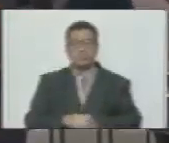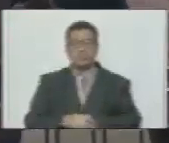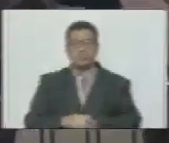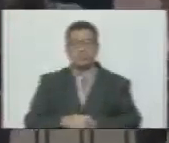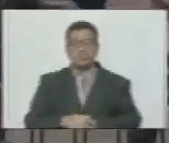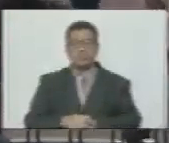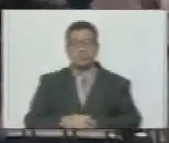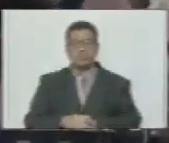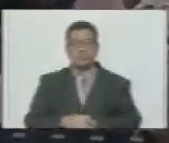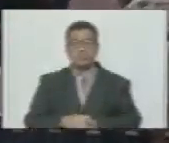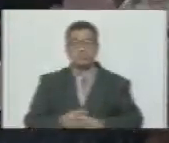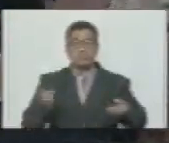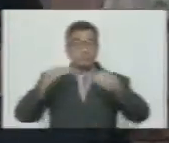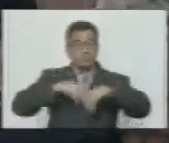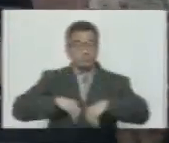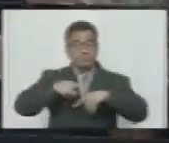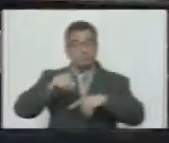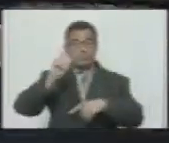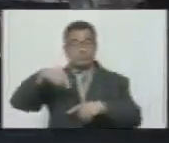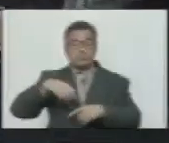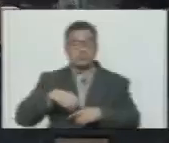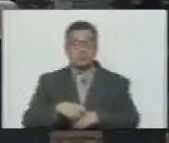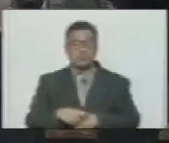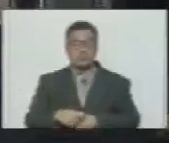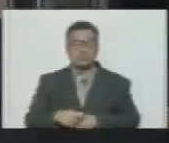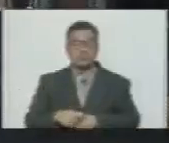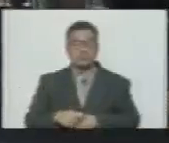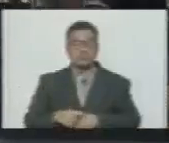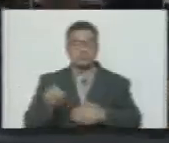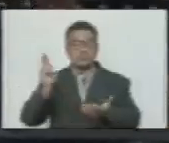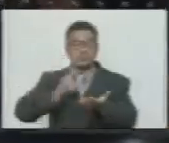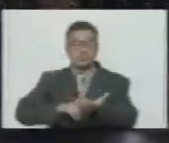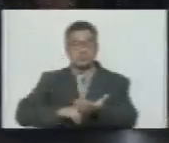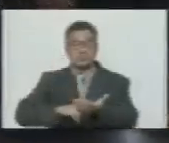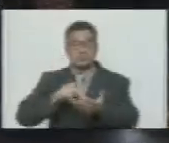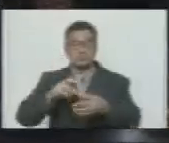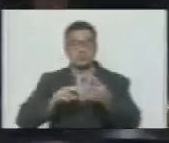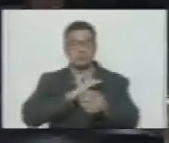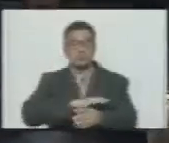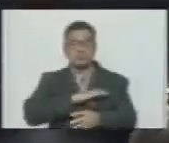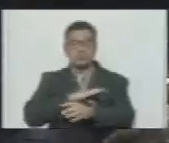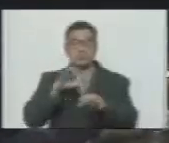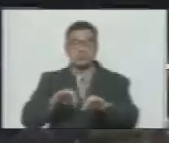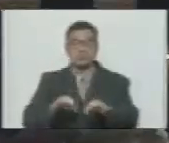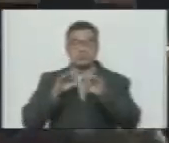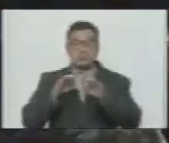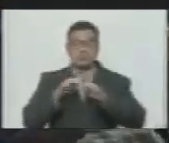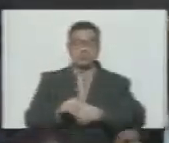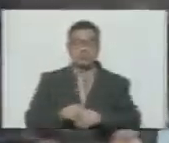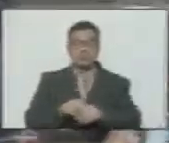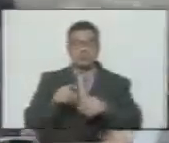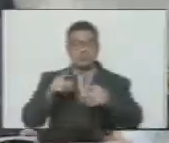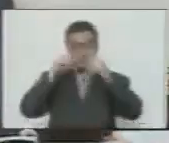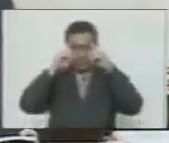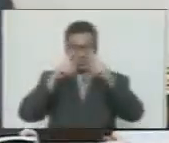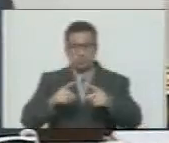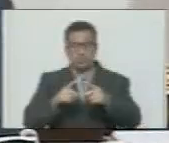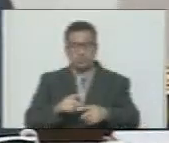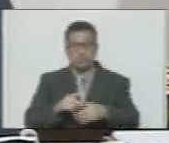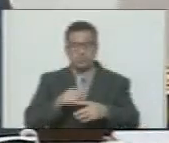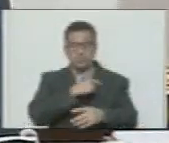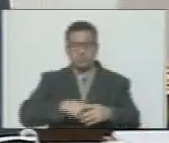siempre. En el acuerdo queda también, fue aprobada la conformación de una comisión especial, que hemos tomado